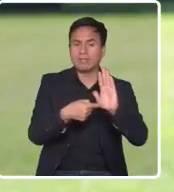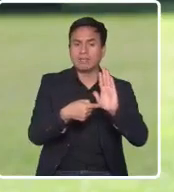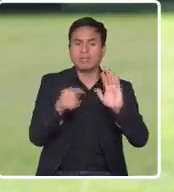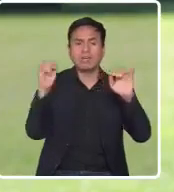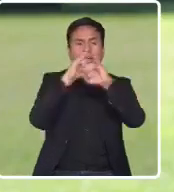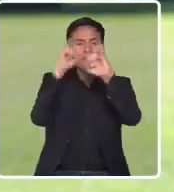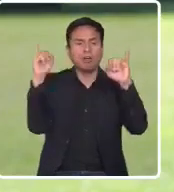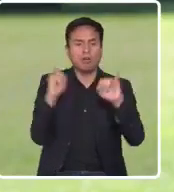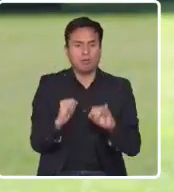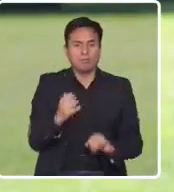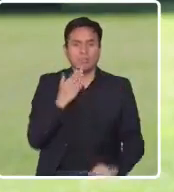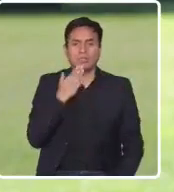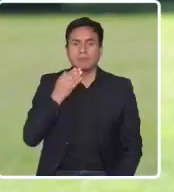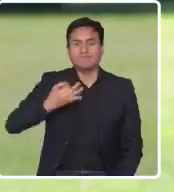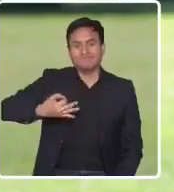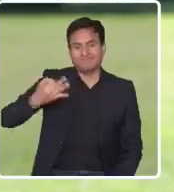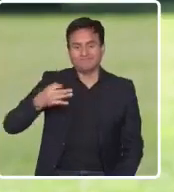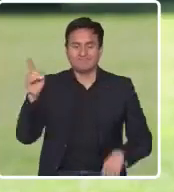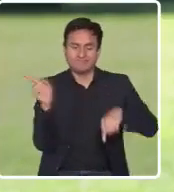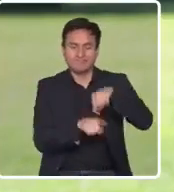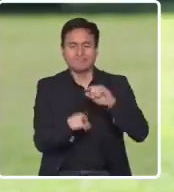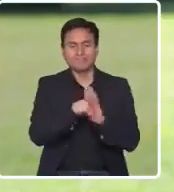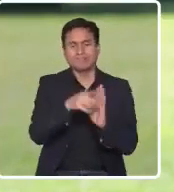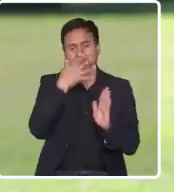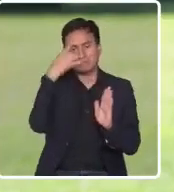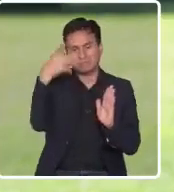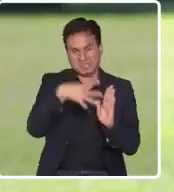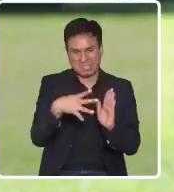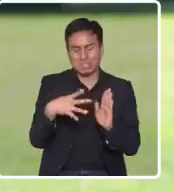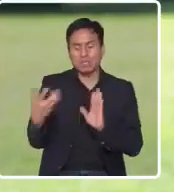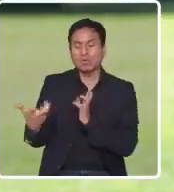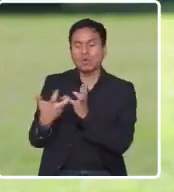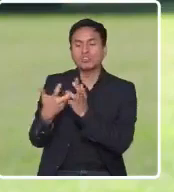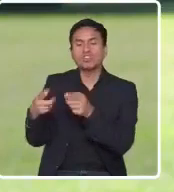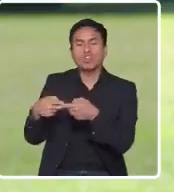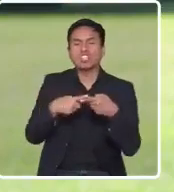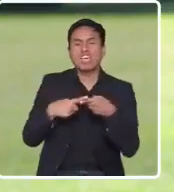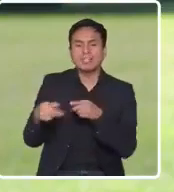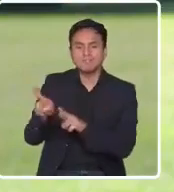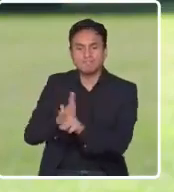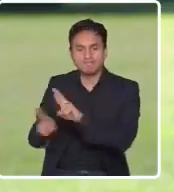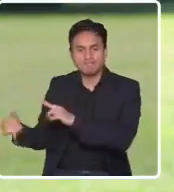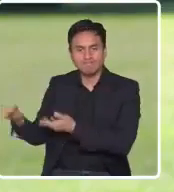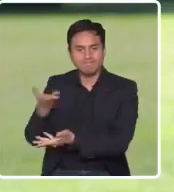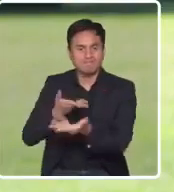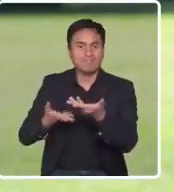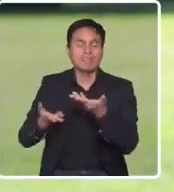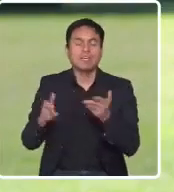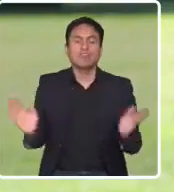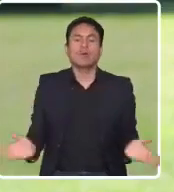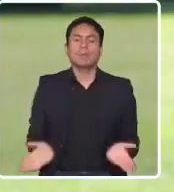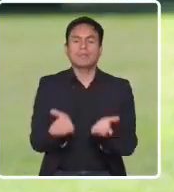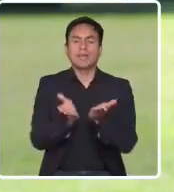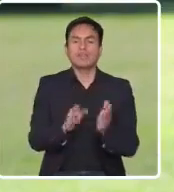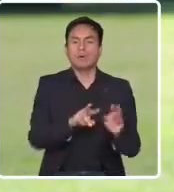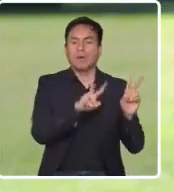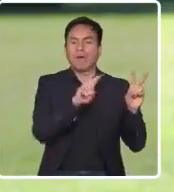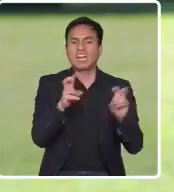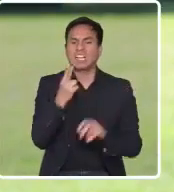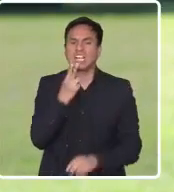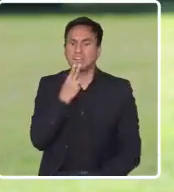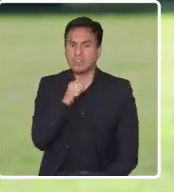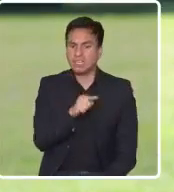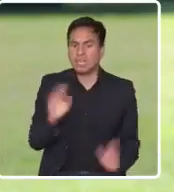que una forma también efectiva de combatir la delincuencia es con cohesión social y fomentando áreas de la